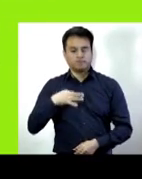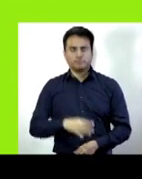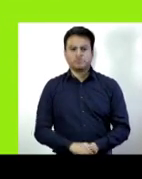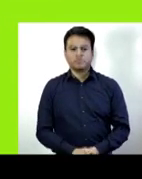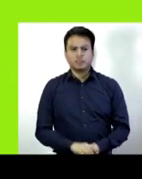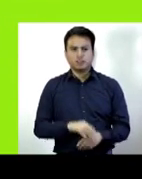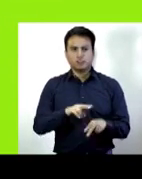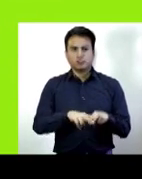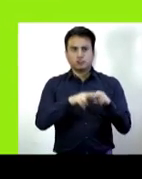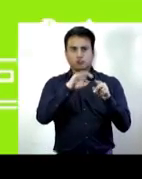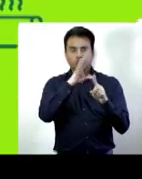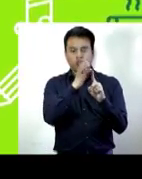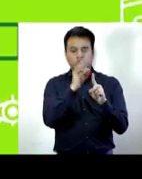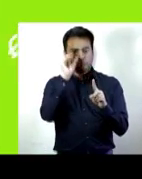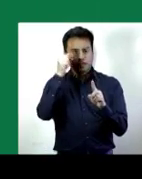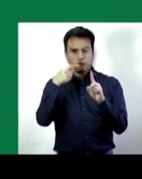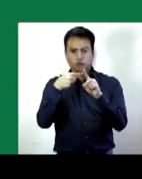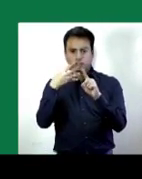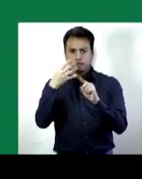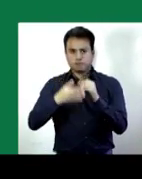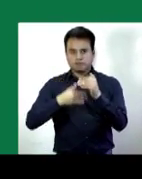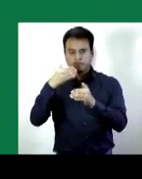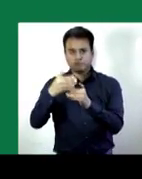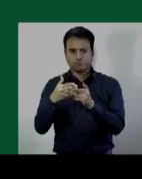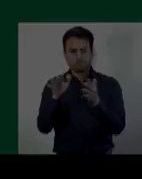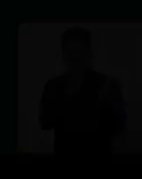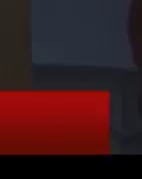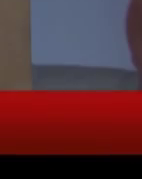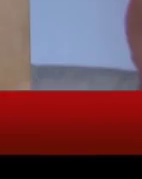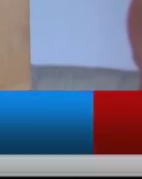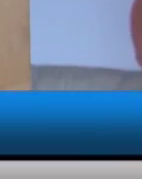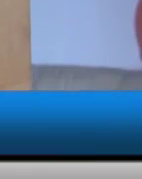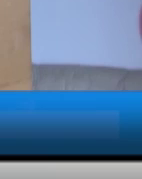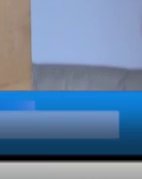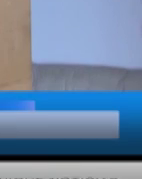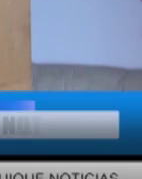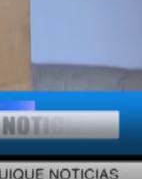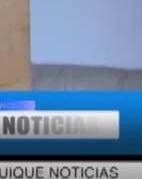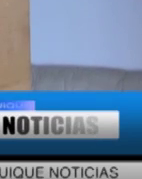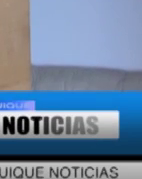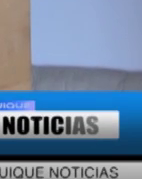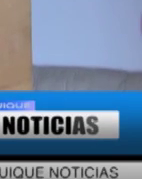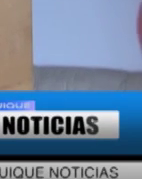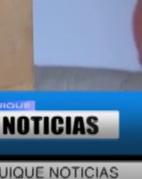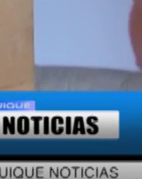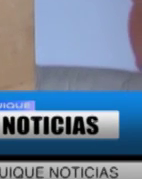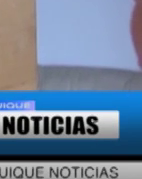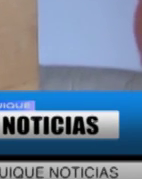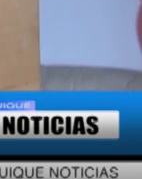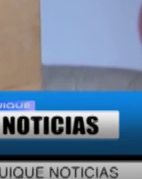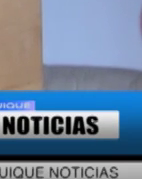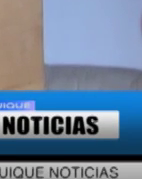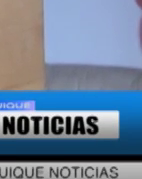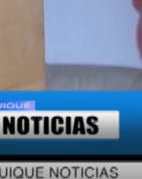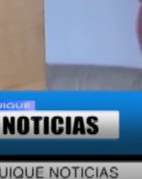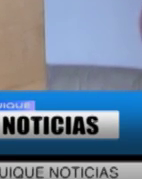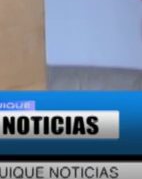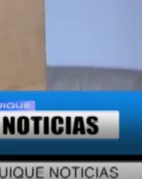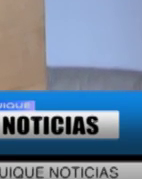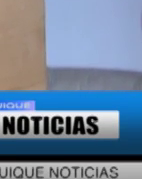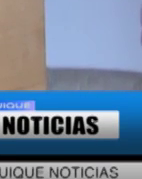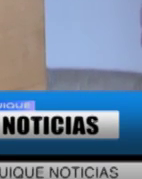a partir del sábado 9 un curso de liderazgo, pero sobre todo de